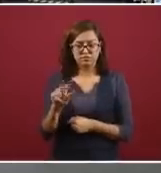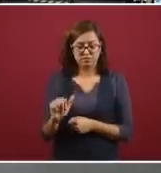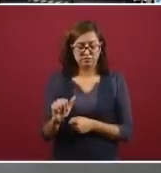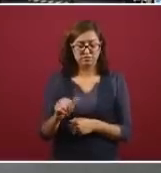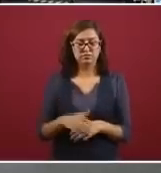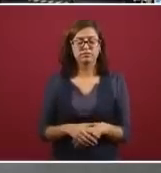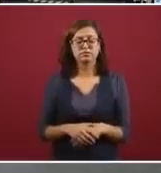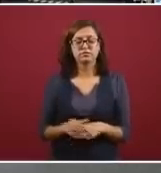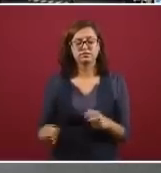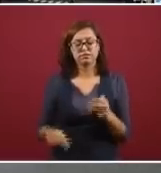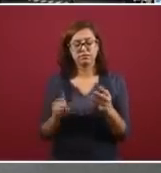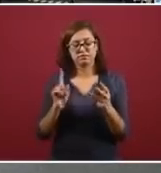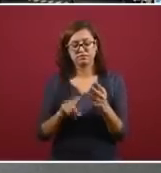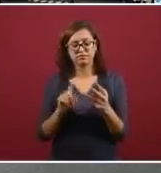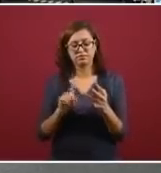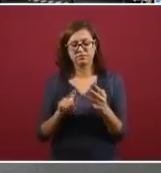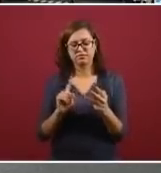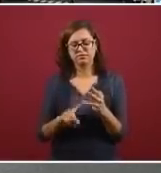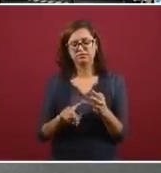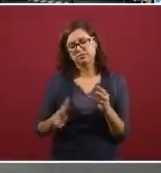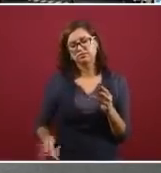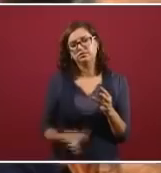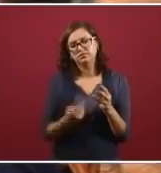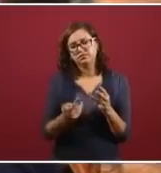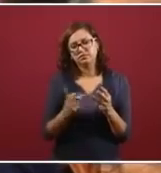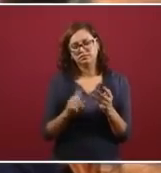más, aunado a lo que dijo Carlos,